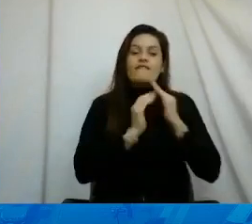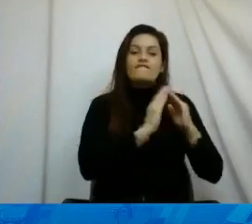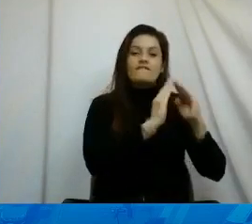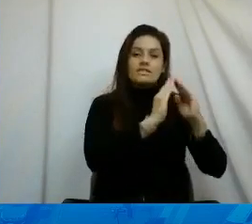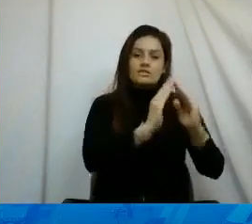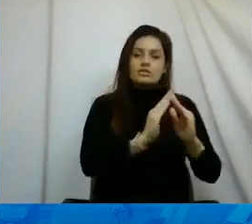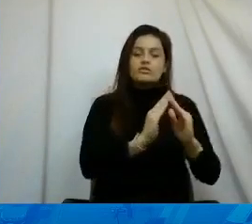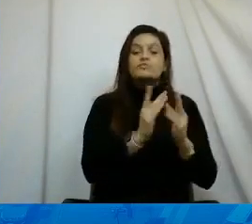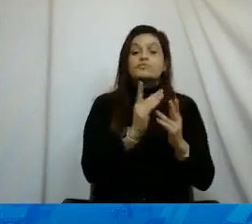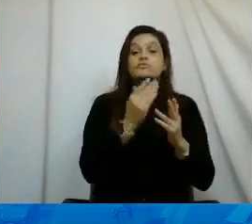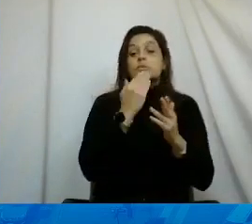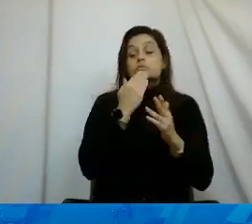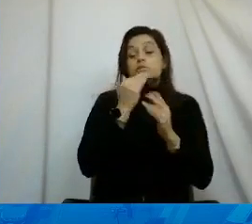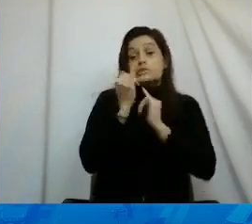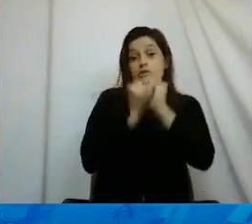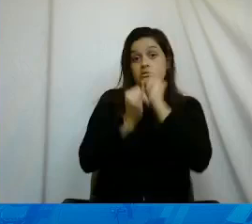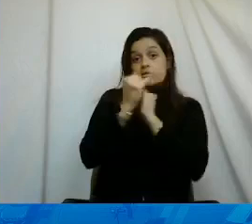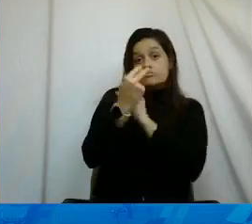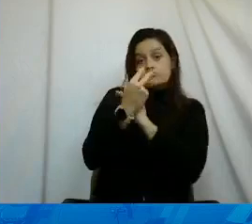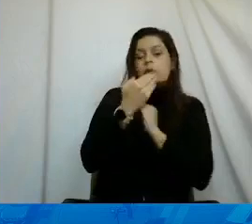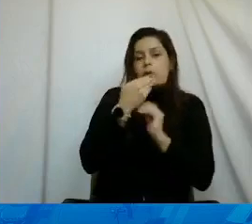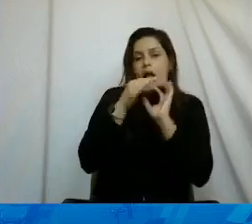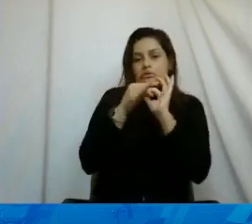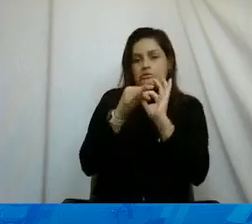las redes sociales. Primero que todo, alcaldesa,